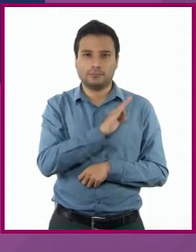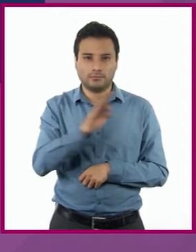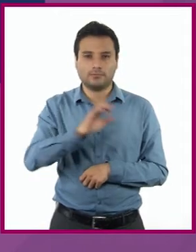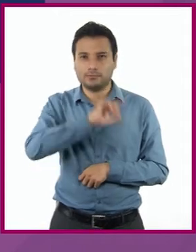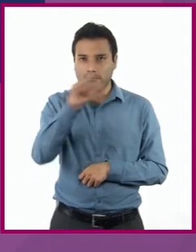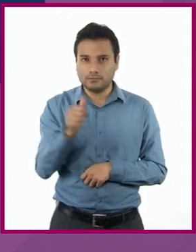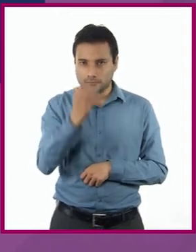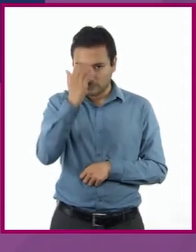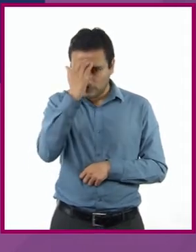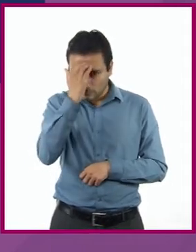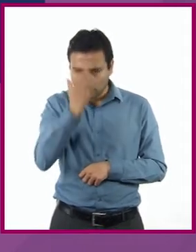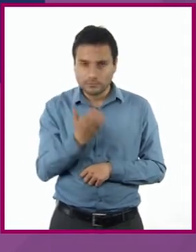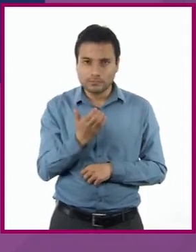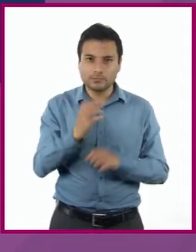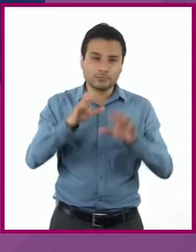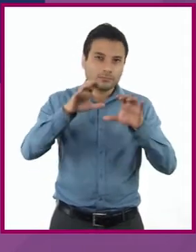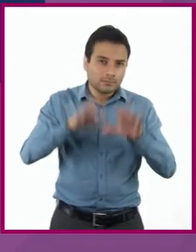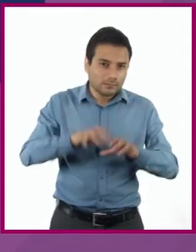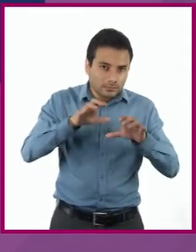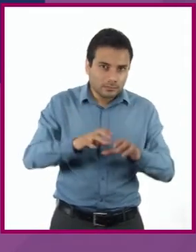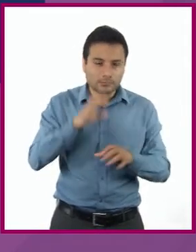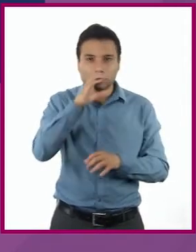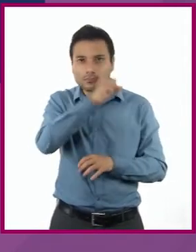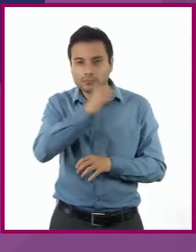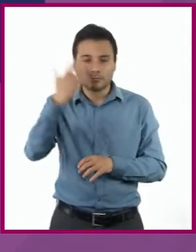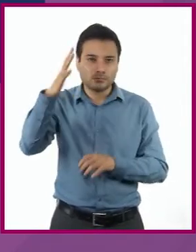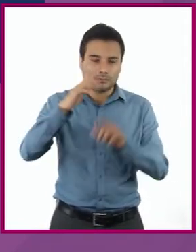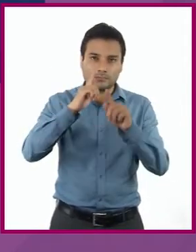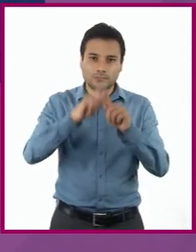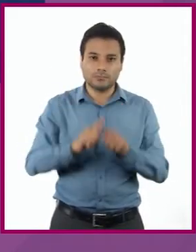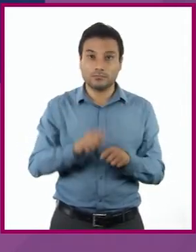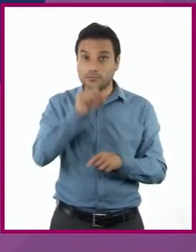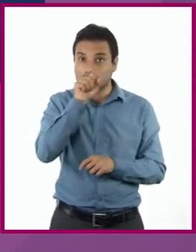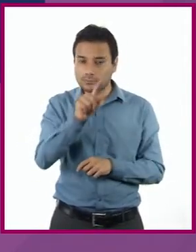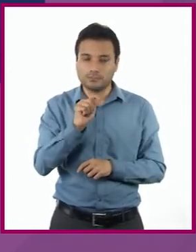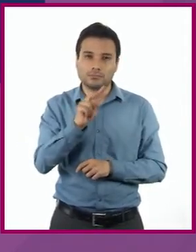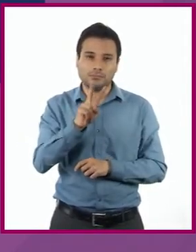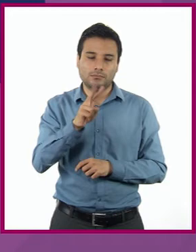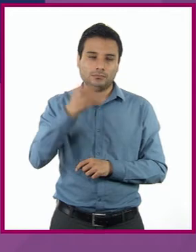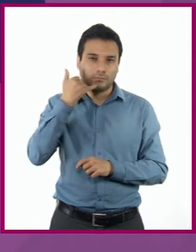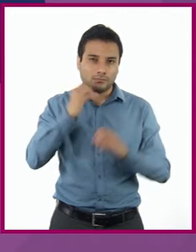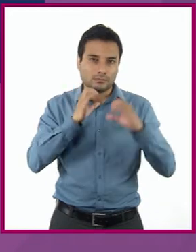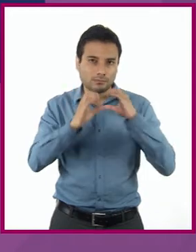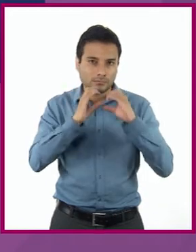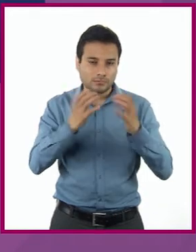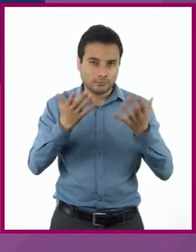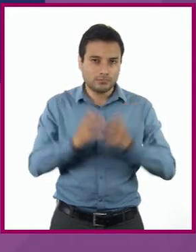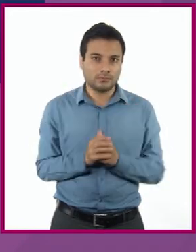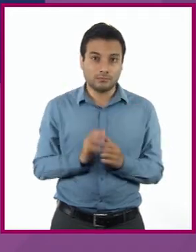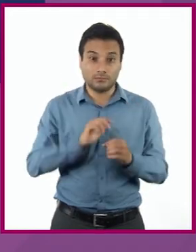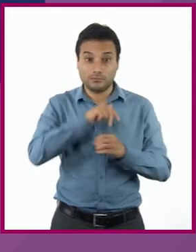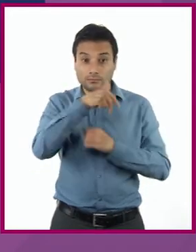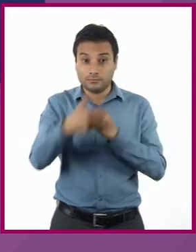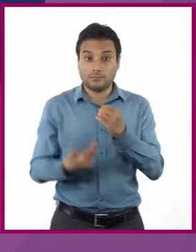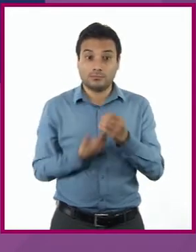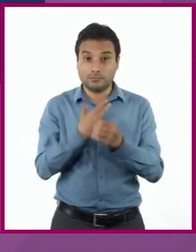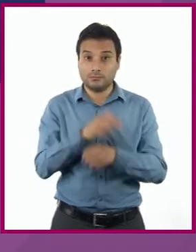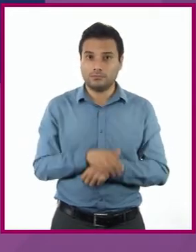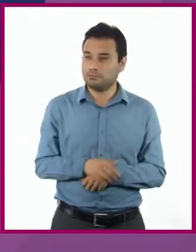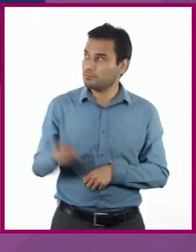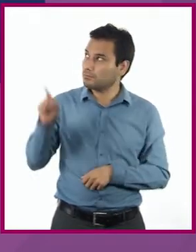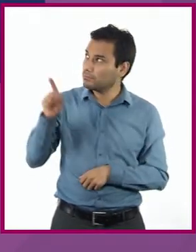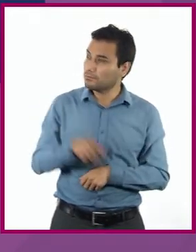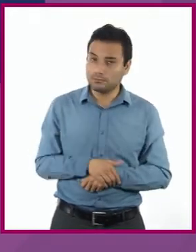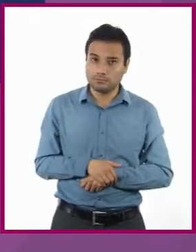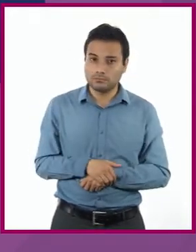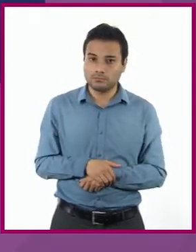pronósticos del estado del tiempo y para el funcionamiento de las telecomunicaciones. Y los satélites heliosincrónicos son aquellos que